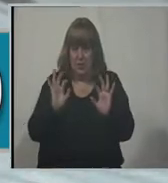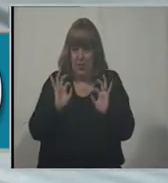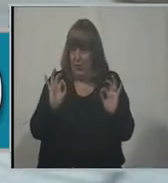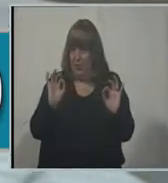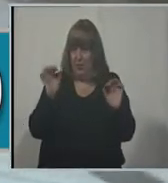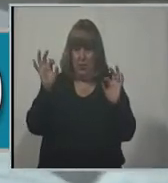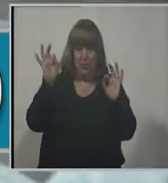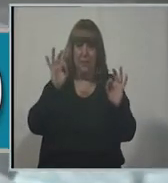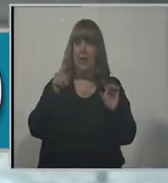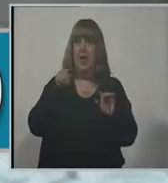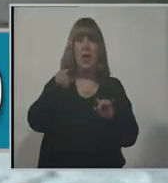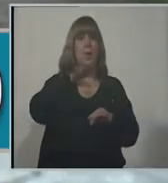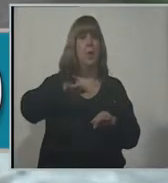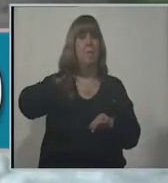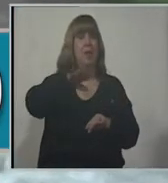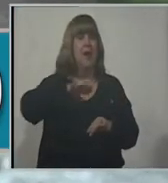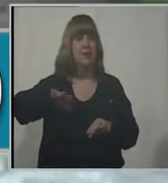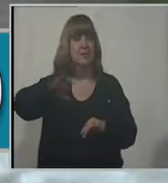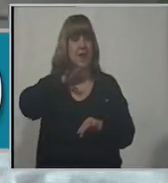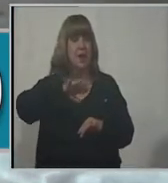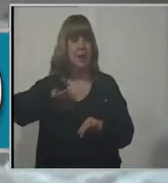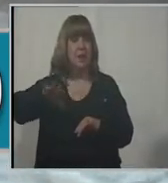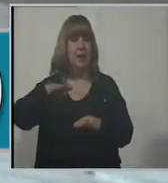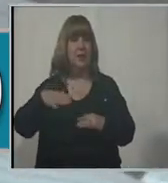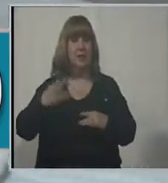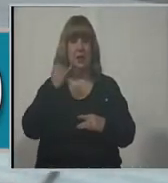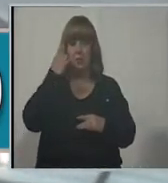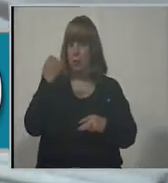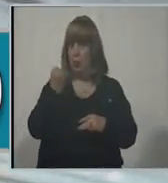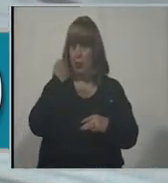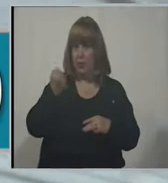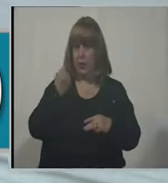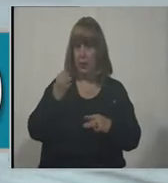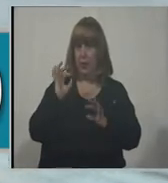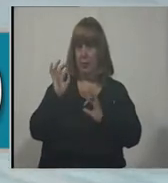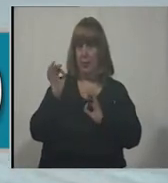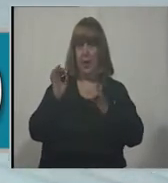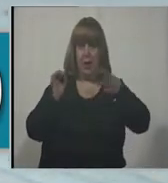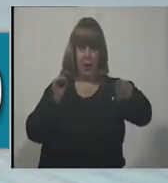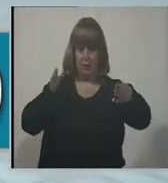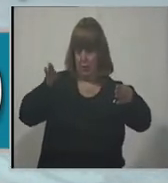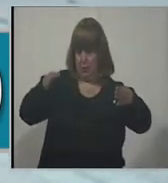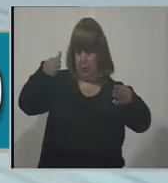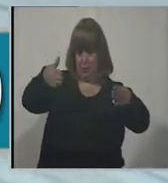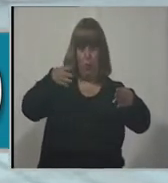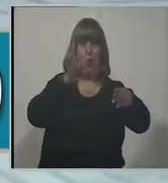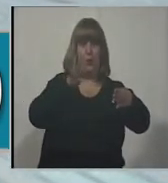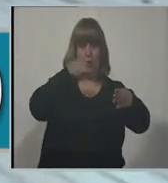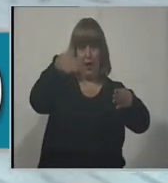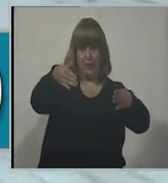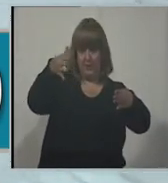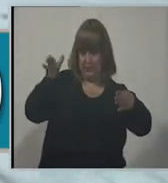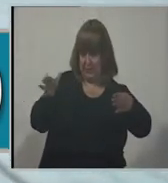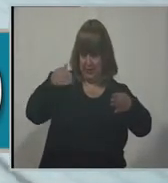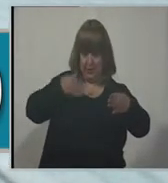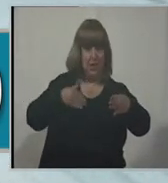Esta es una plaza que ahora se comprende de fachada, de edificios, de las 4 calles que la circundan. El